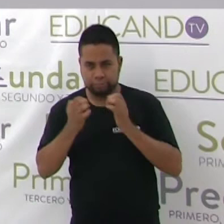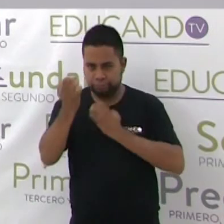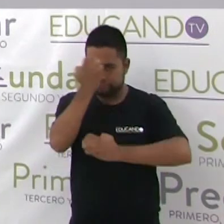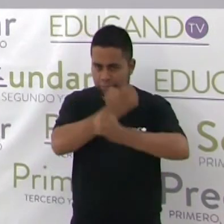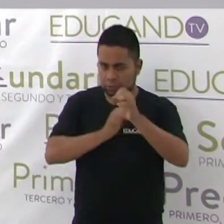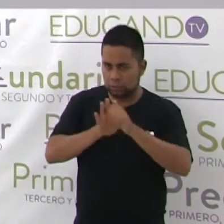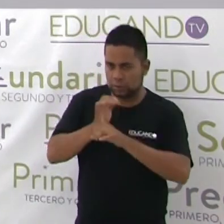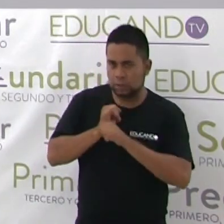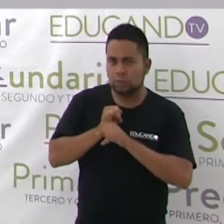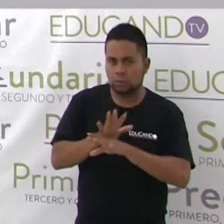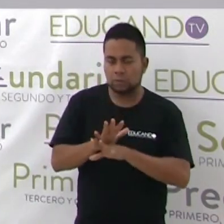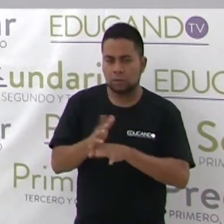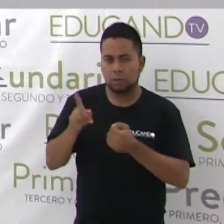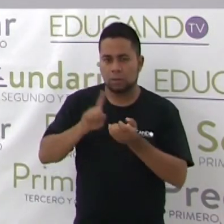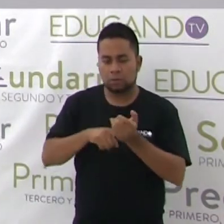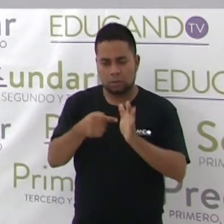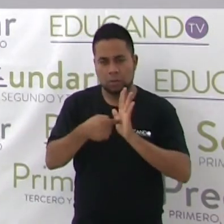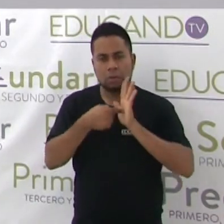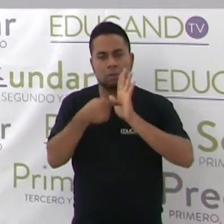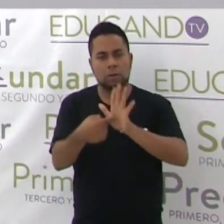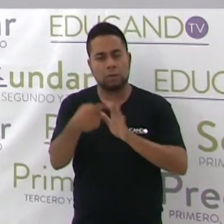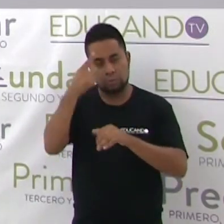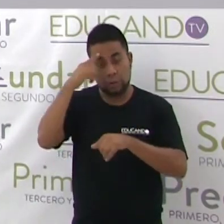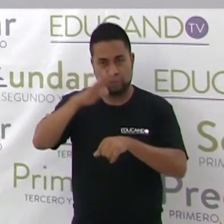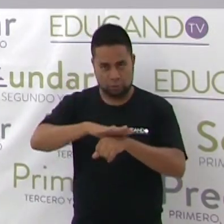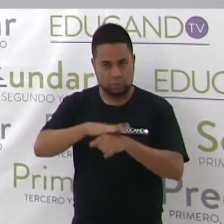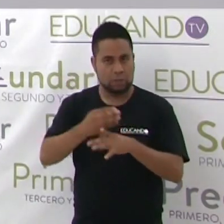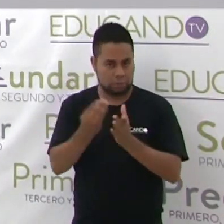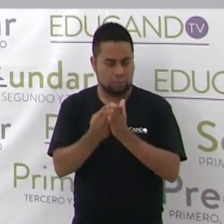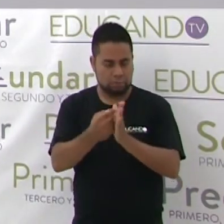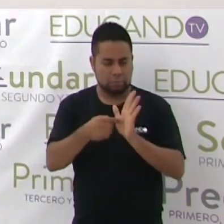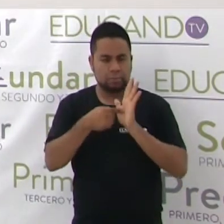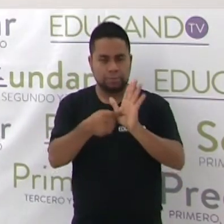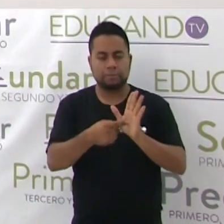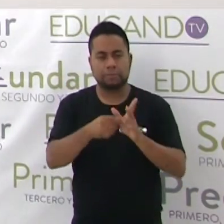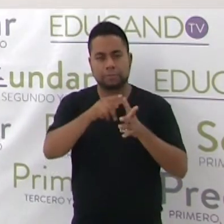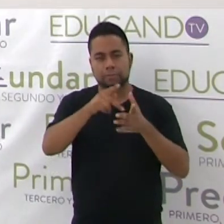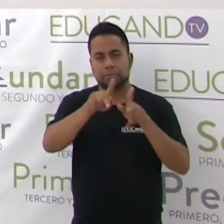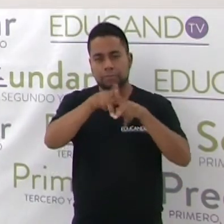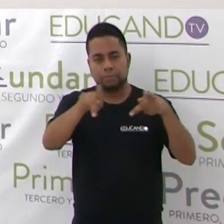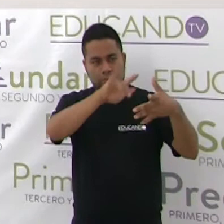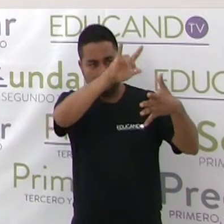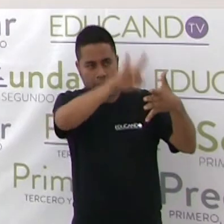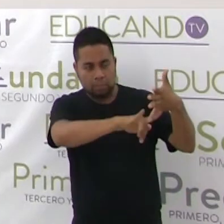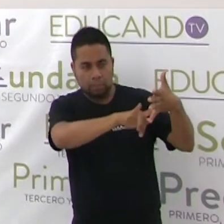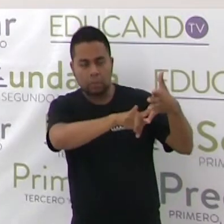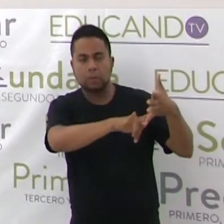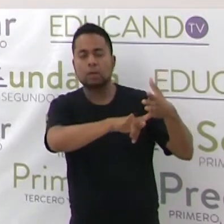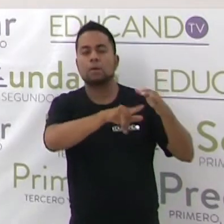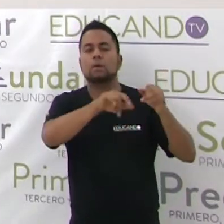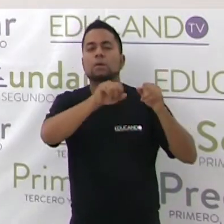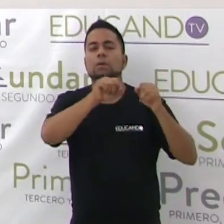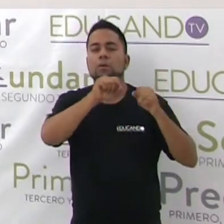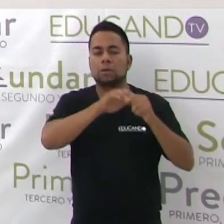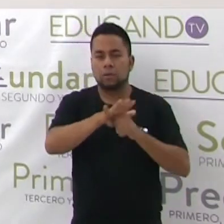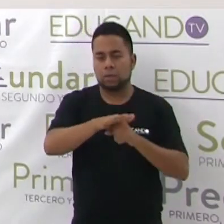la información que vamos a presentar, que en la siguiente clase vamos a ver en nuestro periódico mural, y ver los